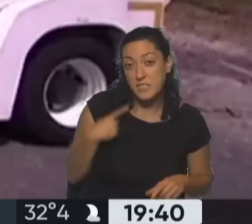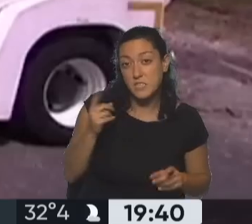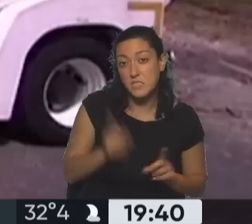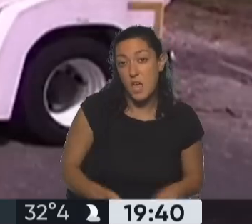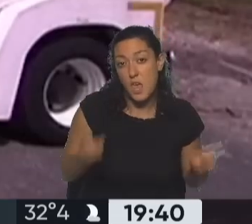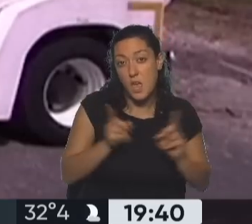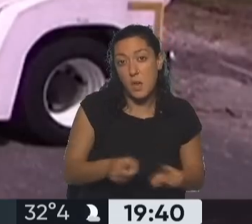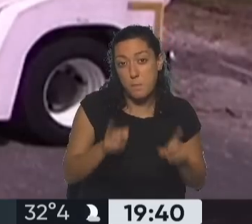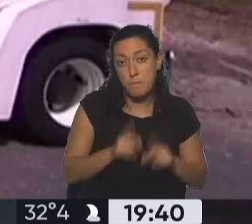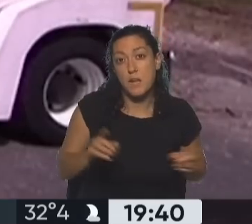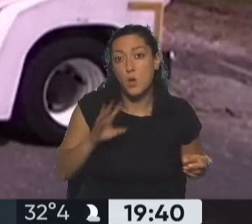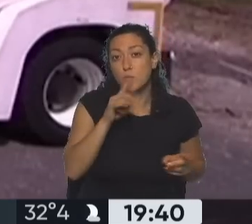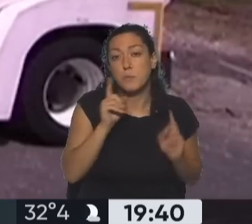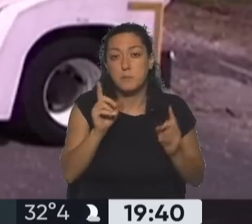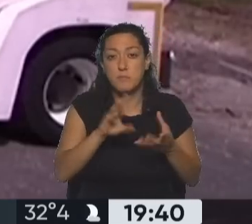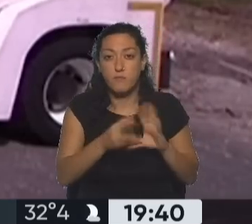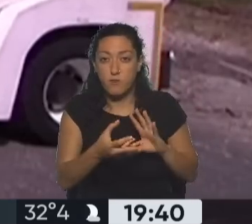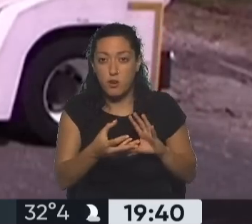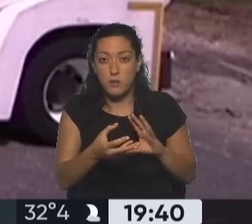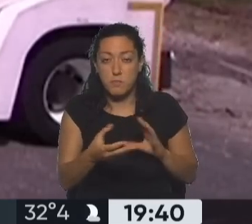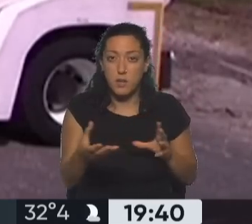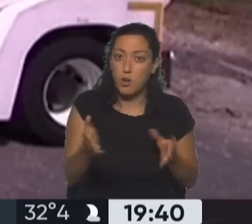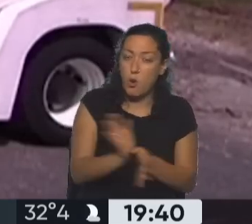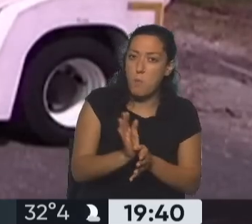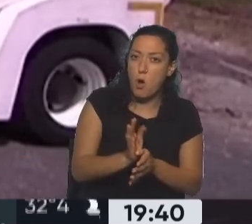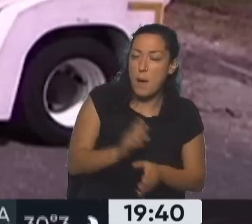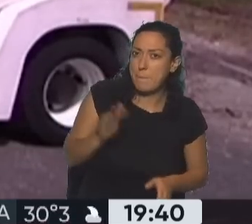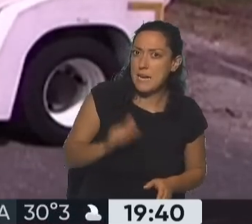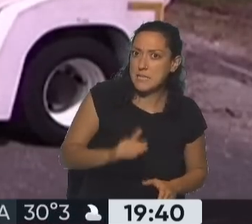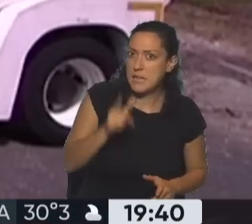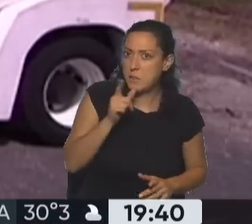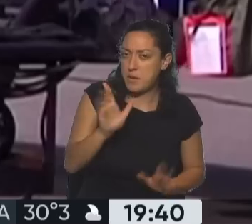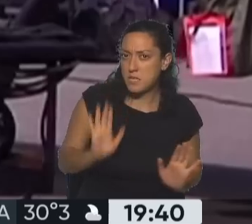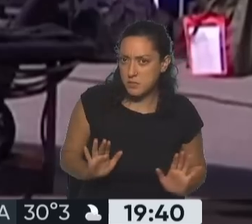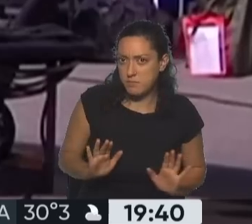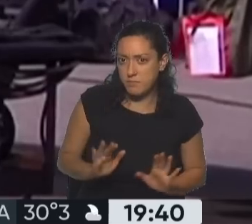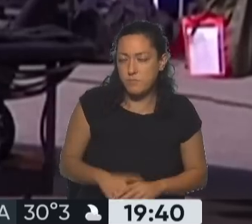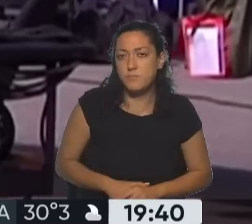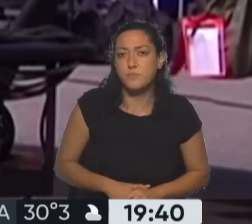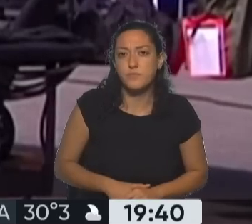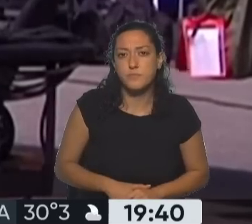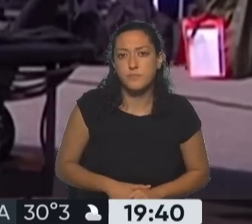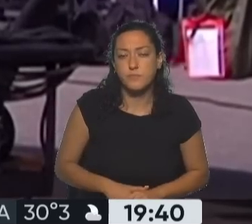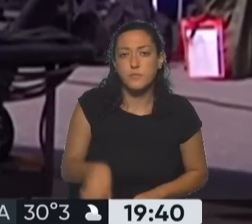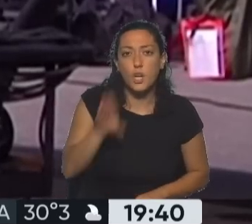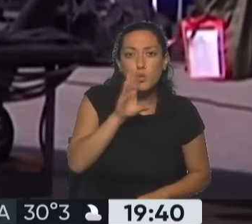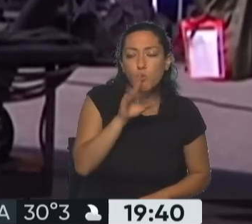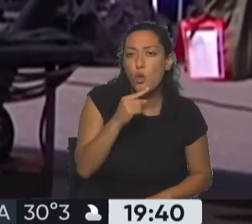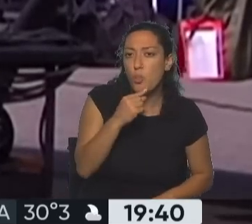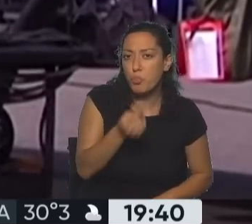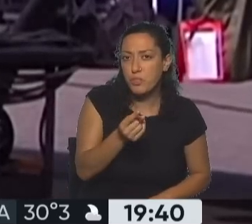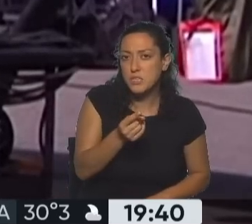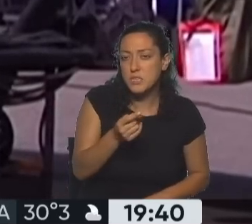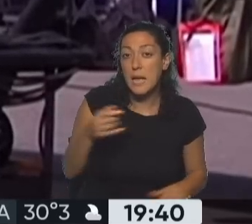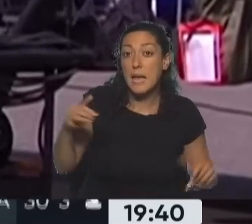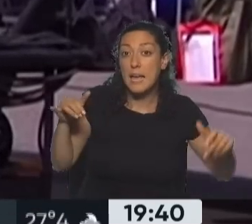constantemente Rusia, lo que pasó hoy fue de temer o fue temerario, esas fueron las palabras, porque lo que sostienen desde Estados Unidos es que previo a